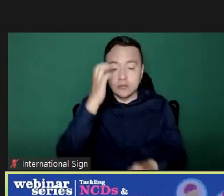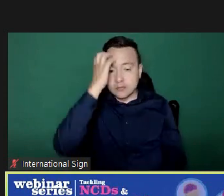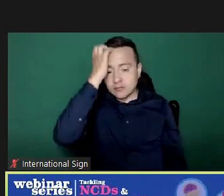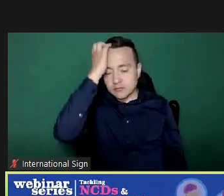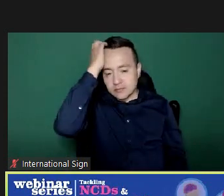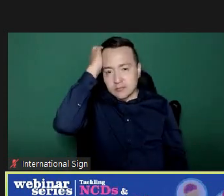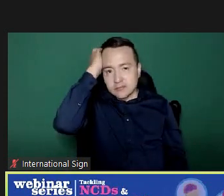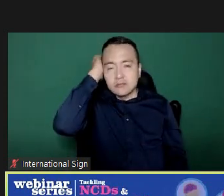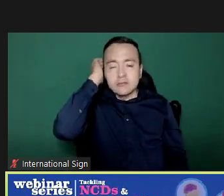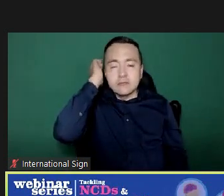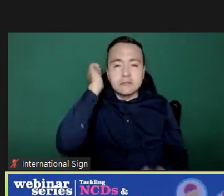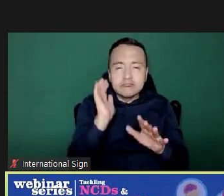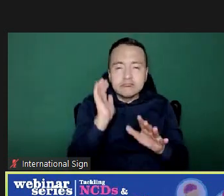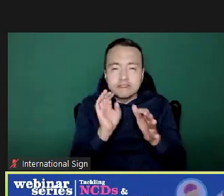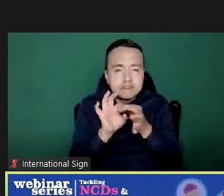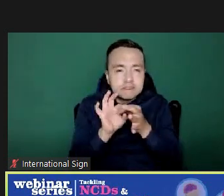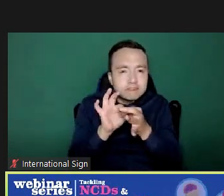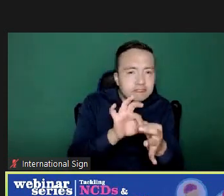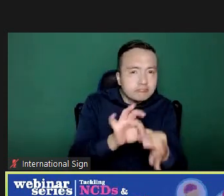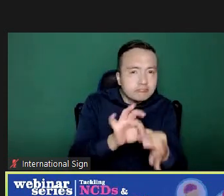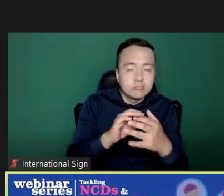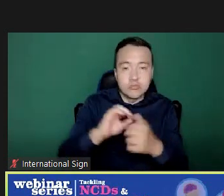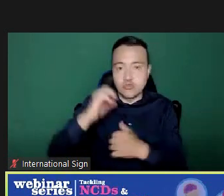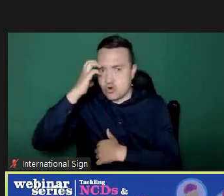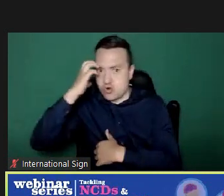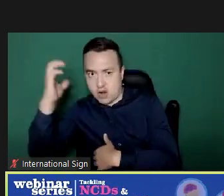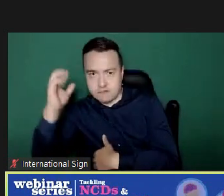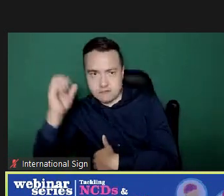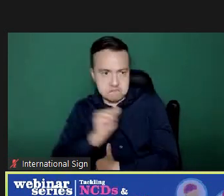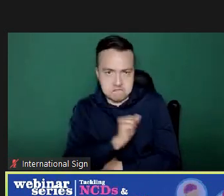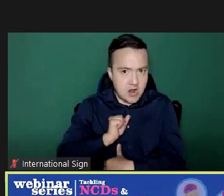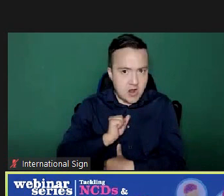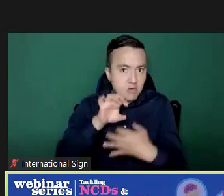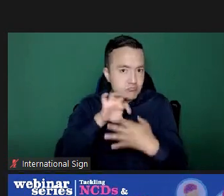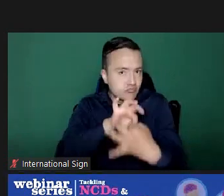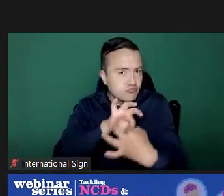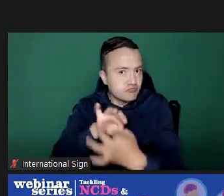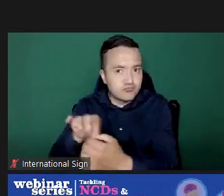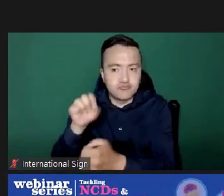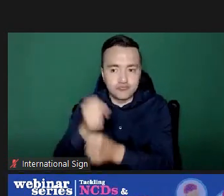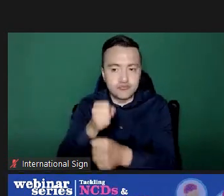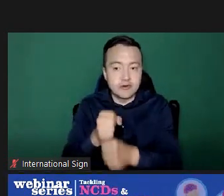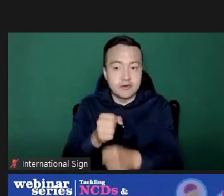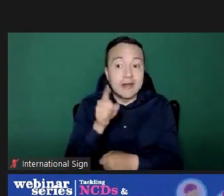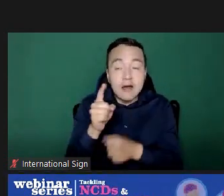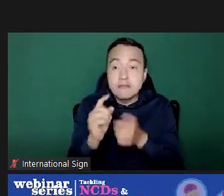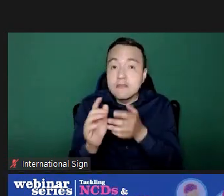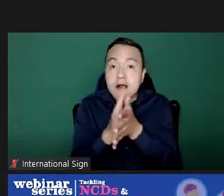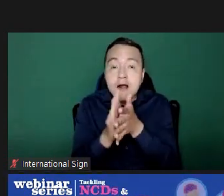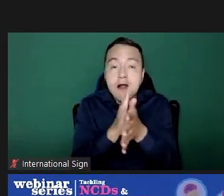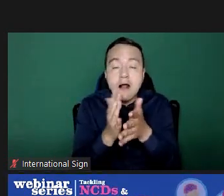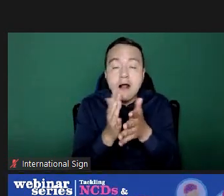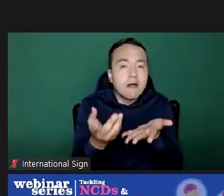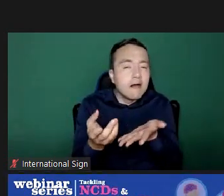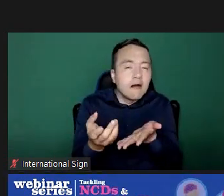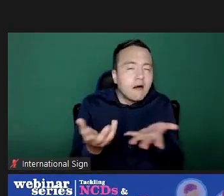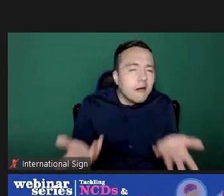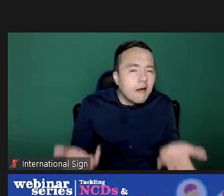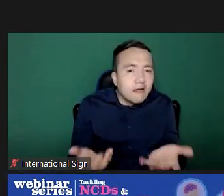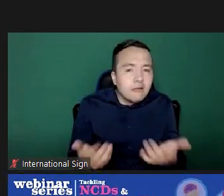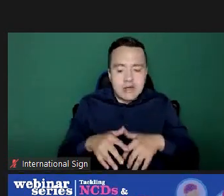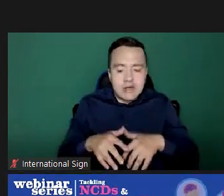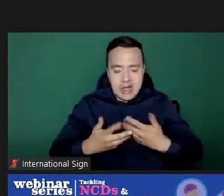alianzas público-privadas. Nos va a hablar del apoyo del banco para fortalecer los sistemas de salud que se enfocan en